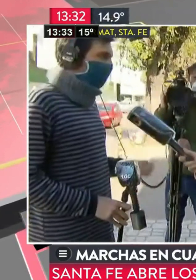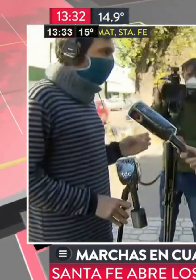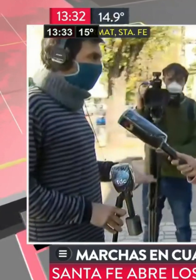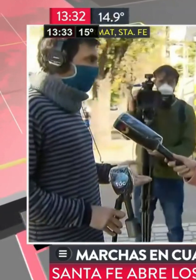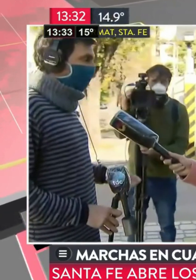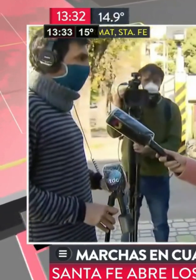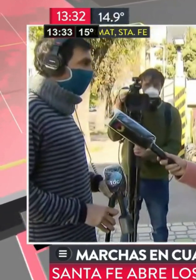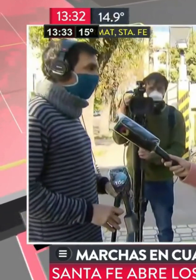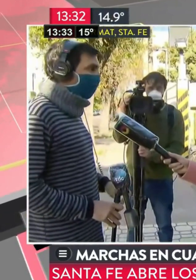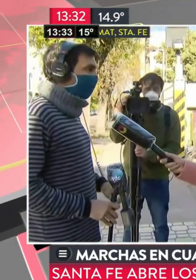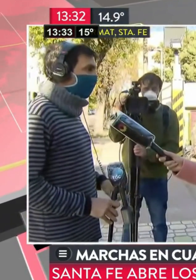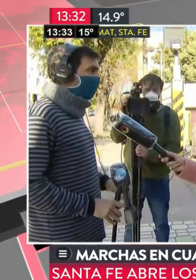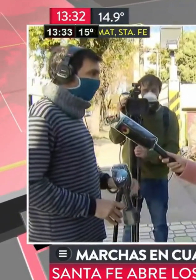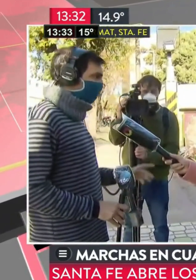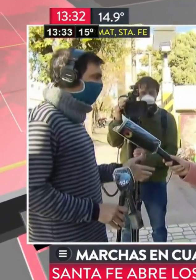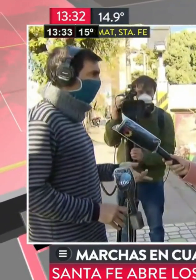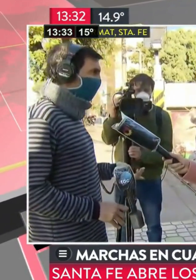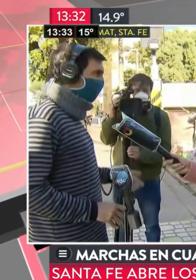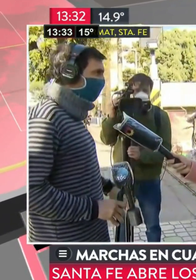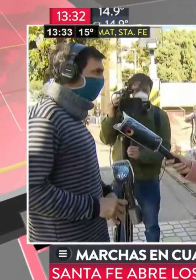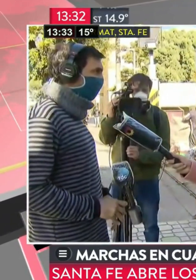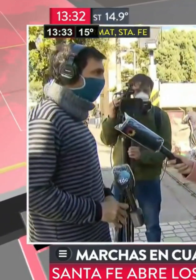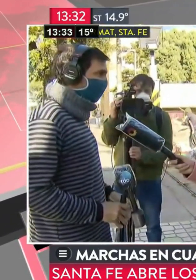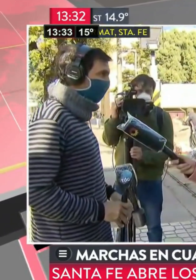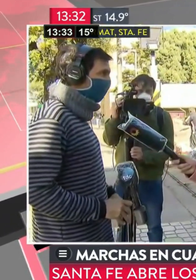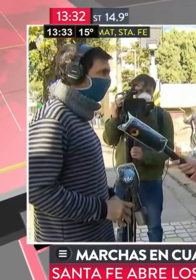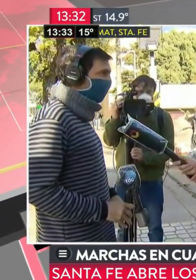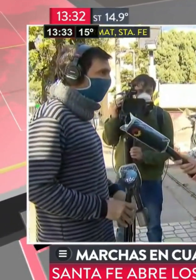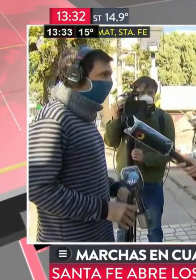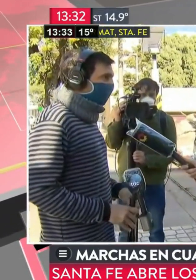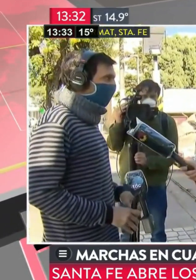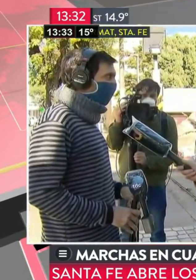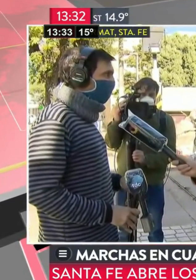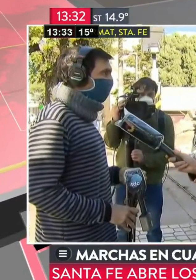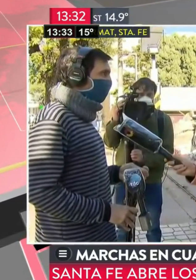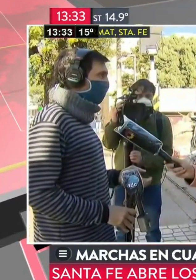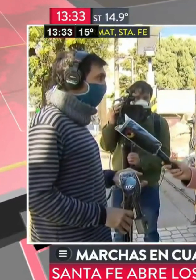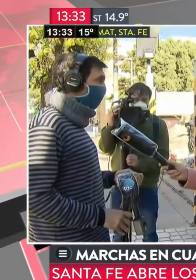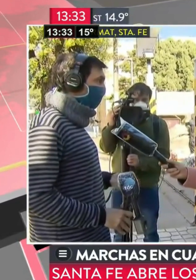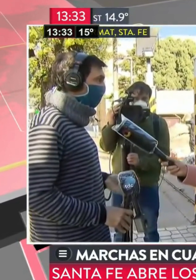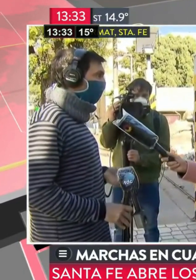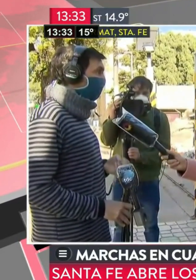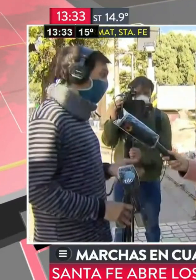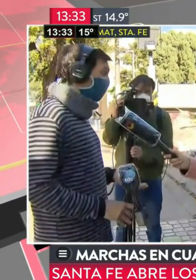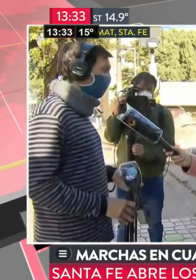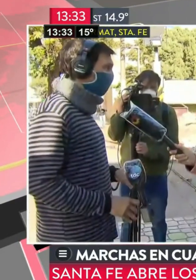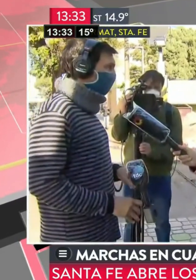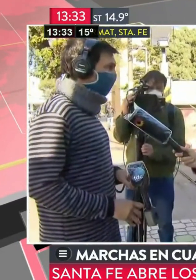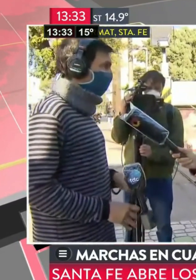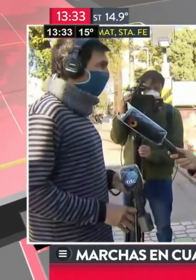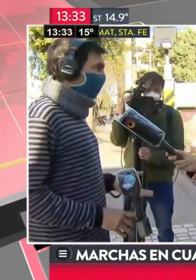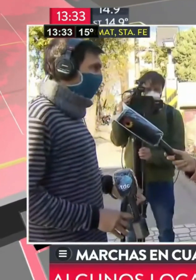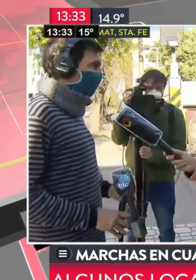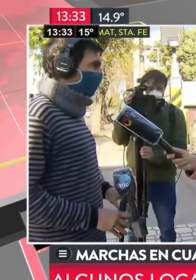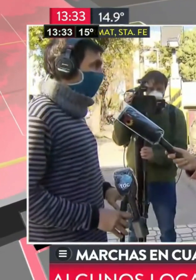decirlo. Sí, sí, ahí lo vemos a Pablo. Dialogando, no sabemos qué está diciendo. Estamos en la ciudad. ¿Tenemos audio para ponerle?